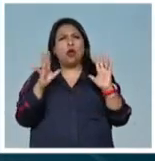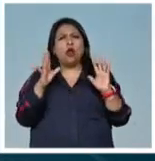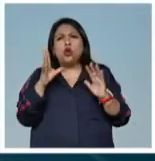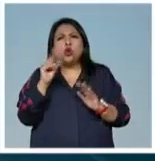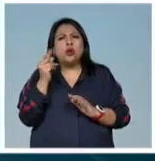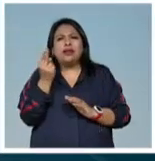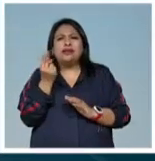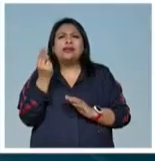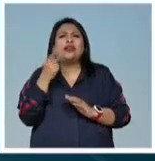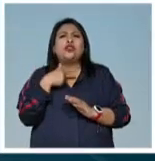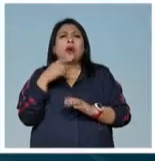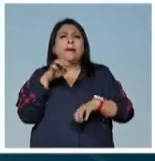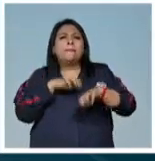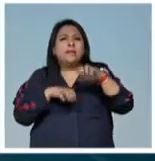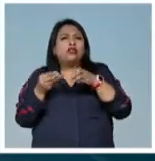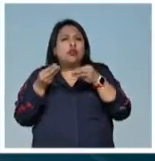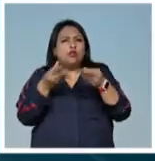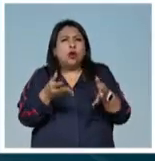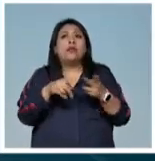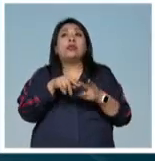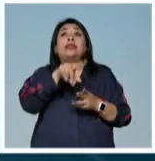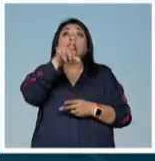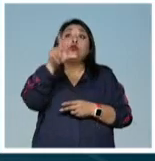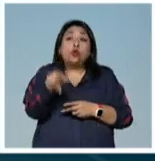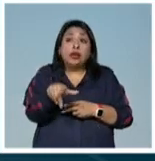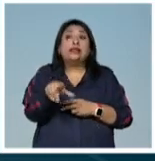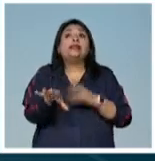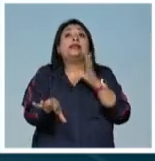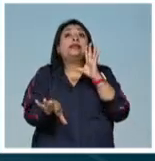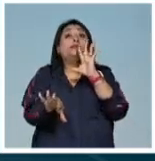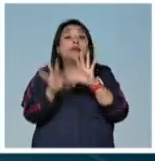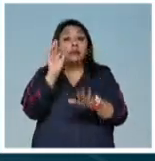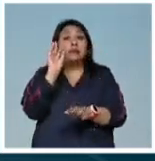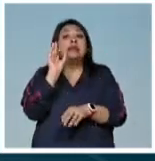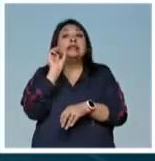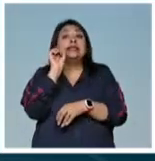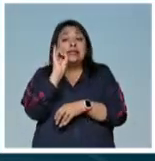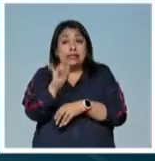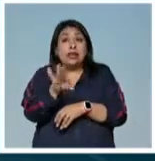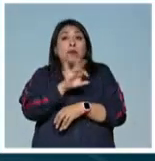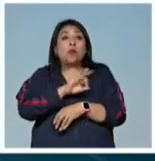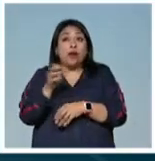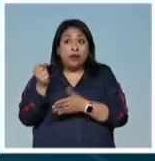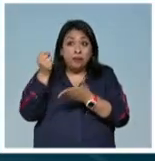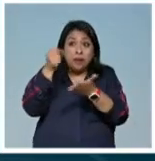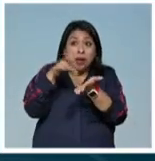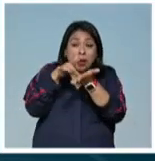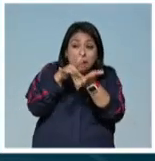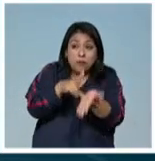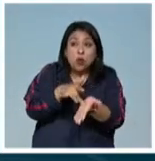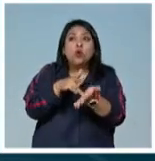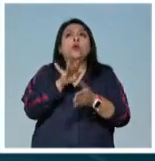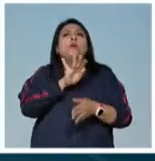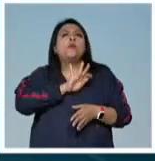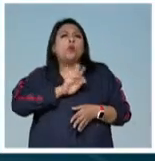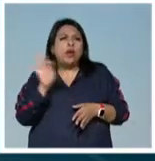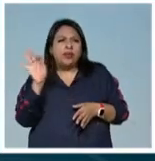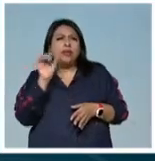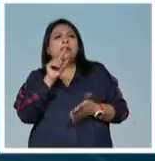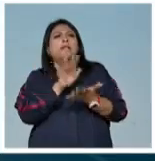contribuyentes aportantes. Posteriormente, aquellos que resulten autorizados para ser susceptibles de recibir el estímulo van a poder